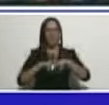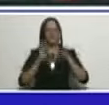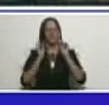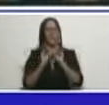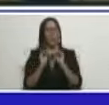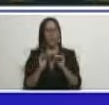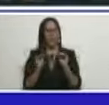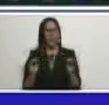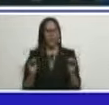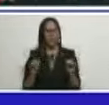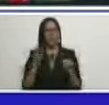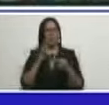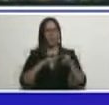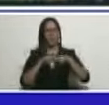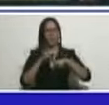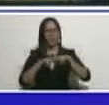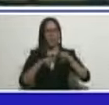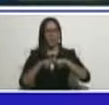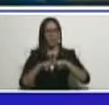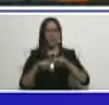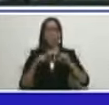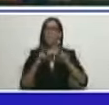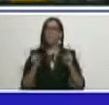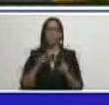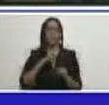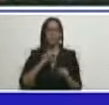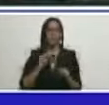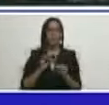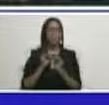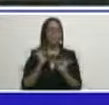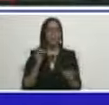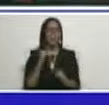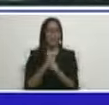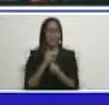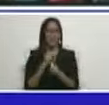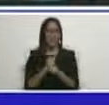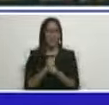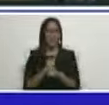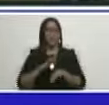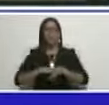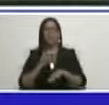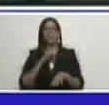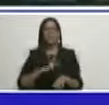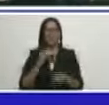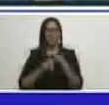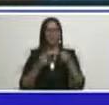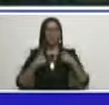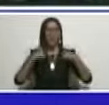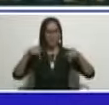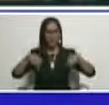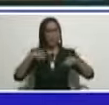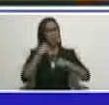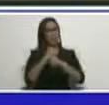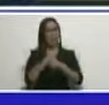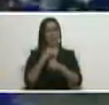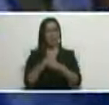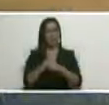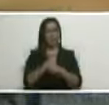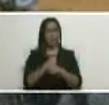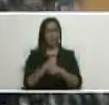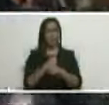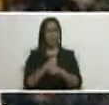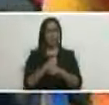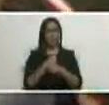convocando, construyendo. Pero no dejamos de trabajar. Porque ¿qué estoy haciendo yo aquí? Trabajando.